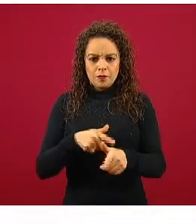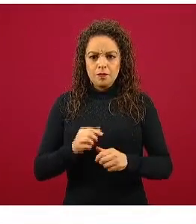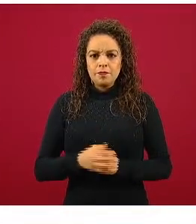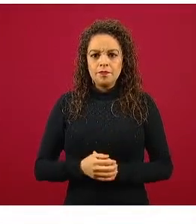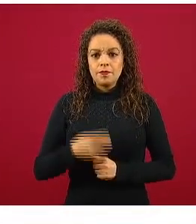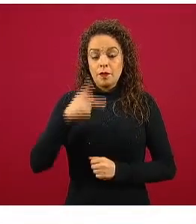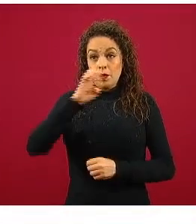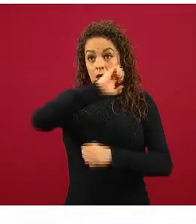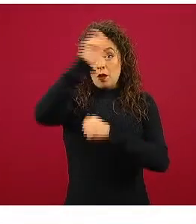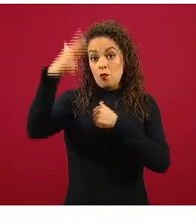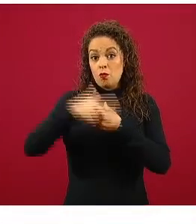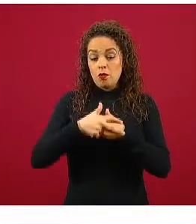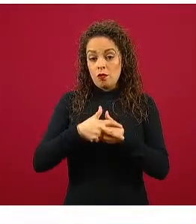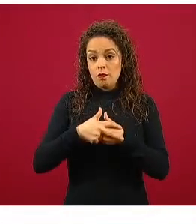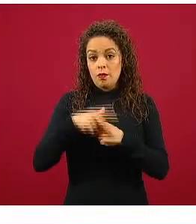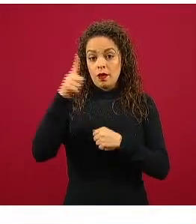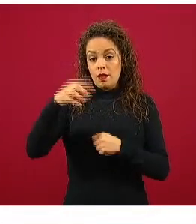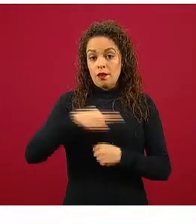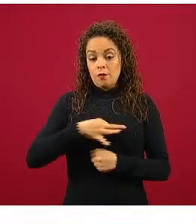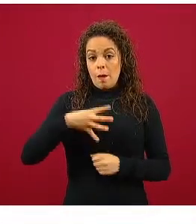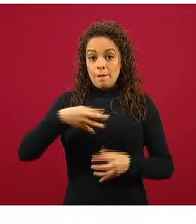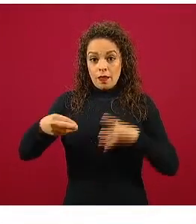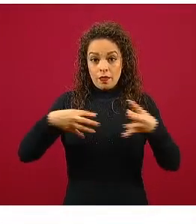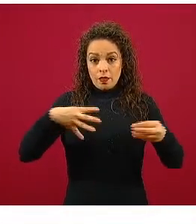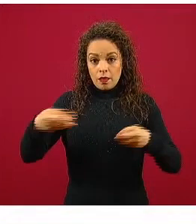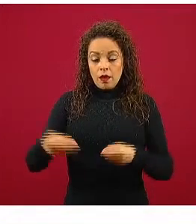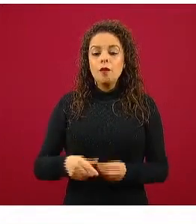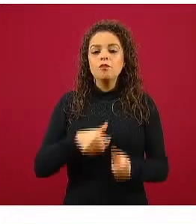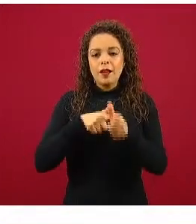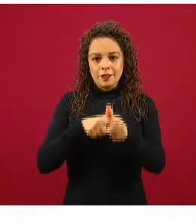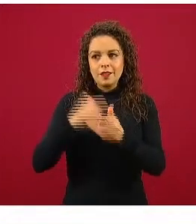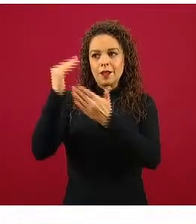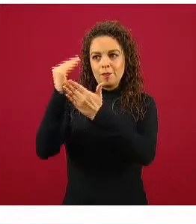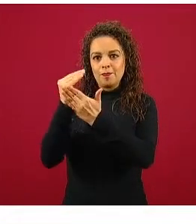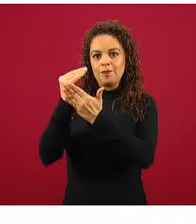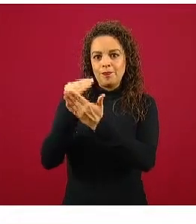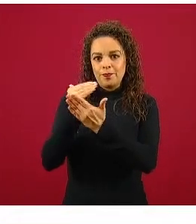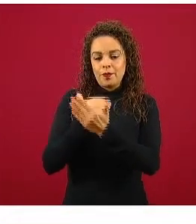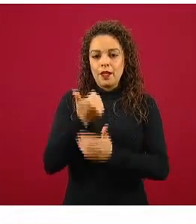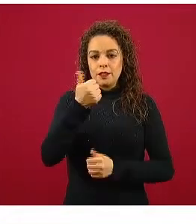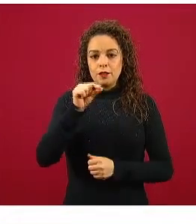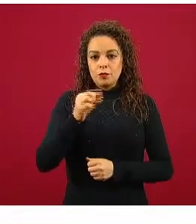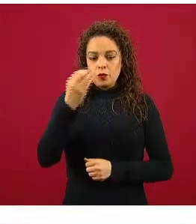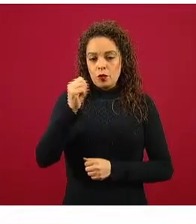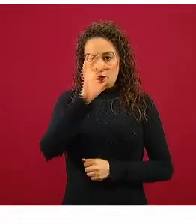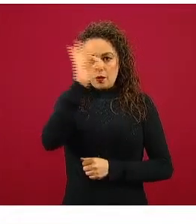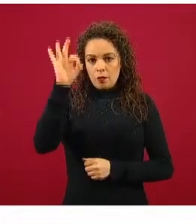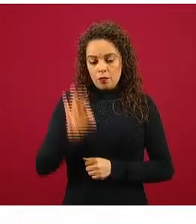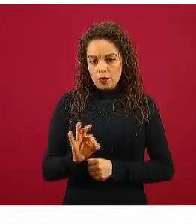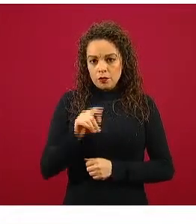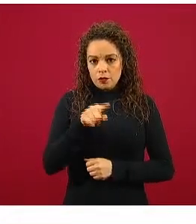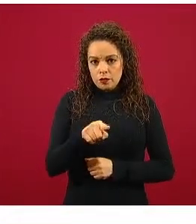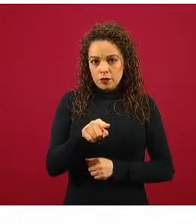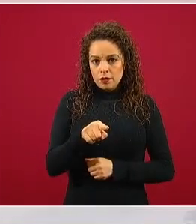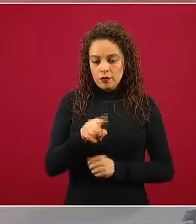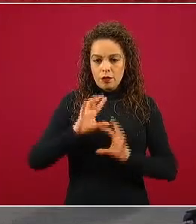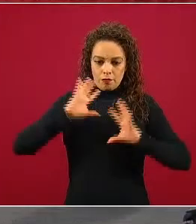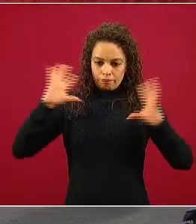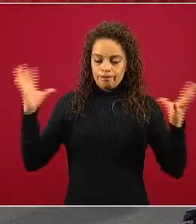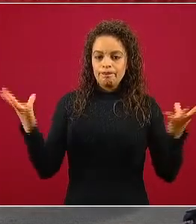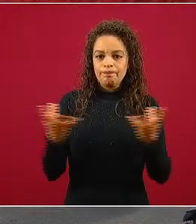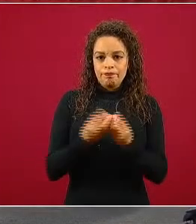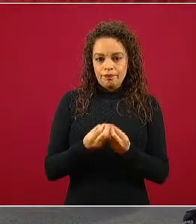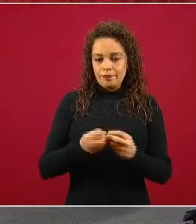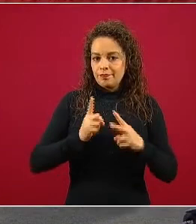en la región europea sí continúa contrayéndose. 6.9% sigue siendo la tasa de letalidad global. Veamos